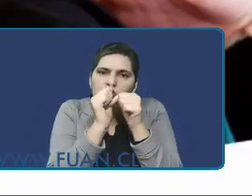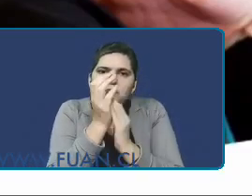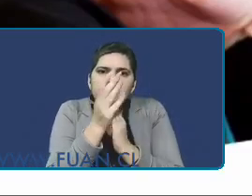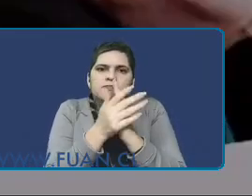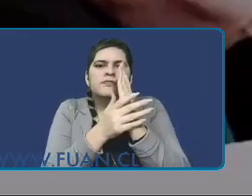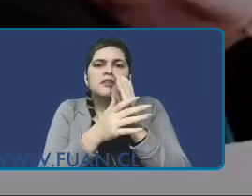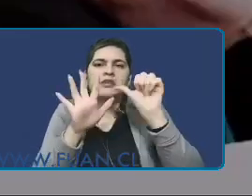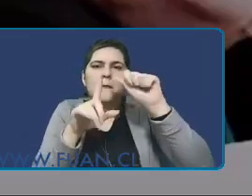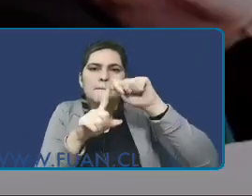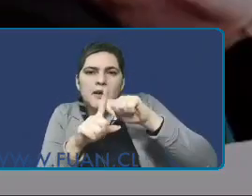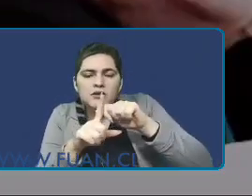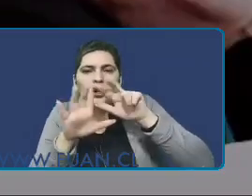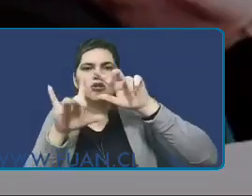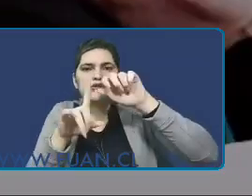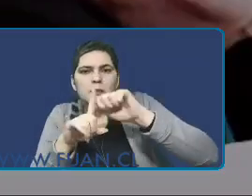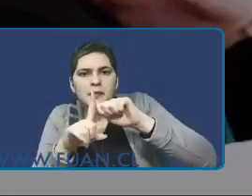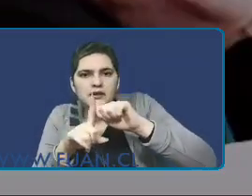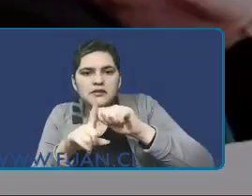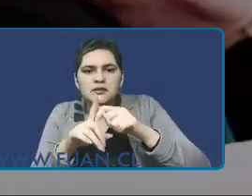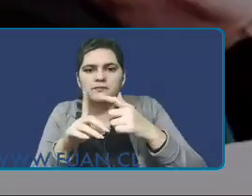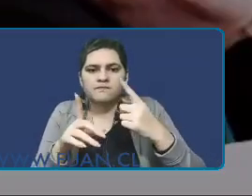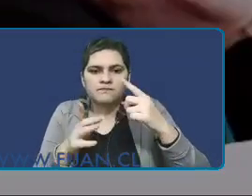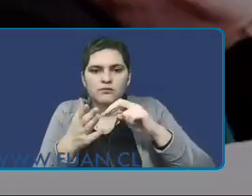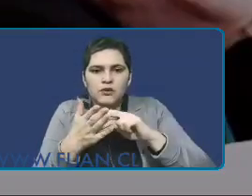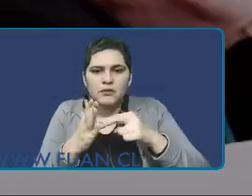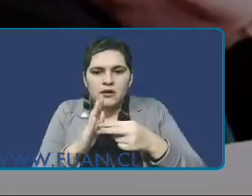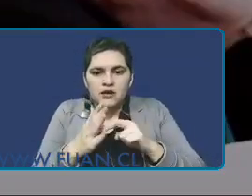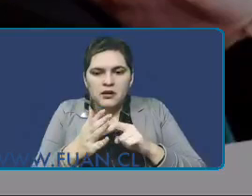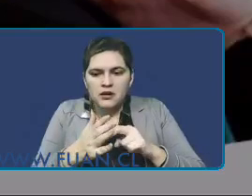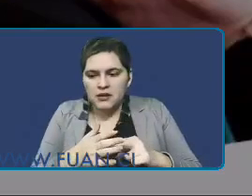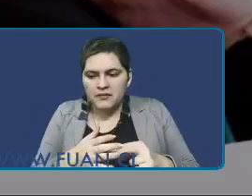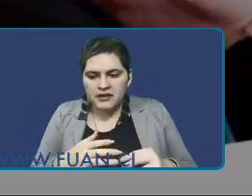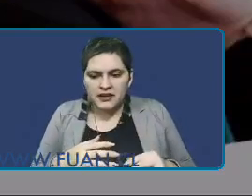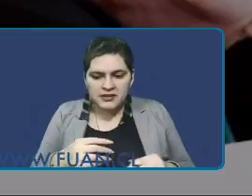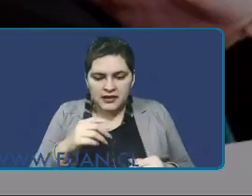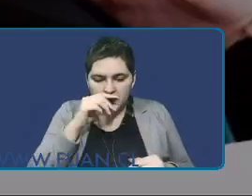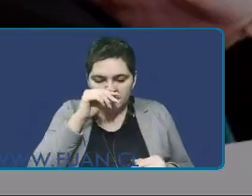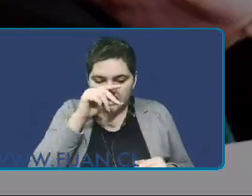mientras más temprano en la vida voy a tener problemas.